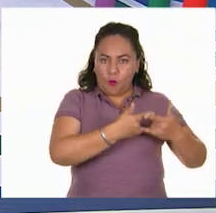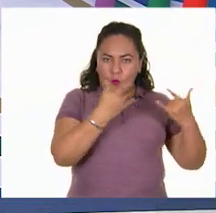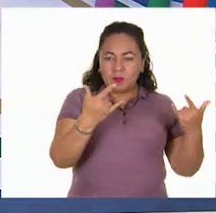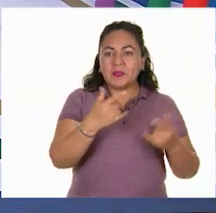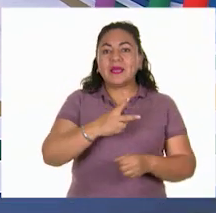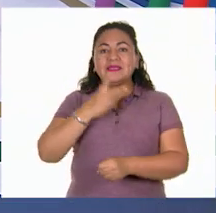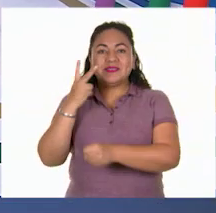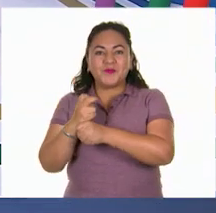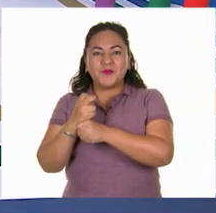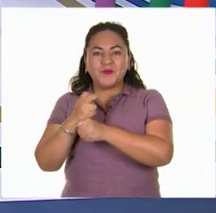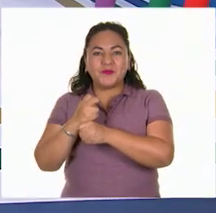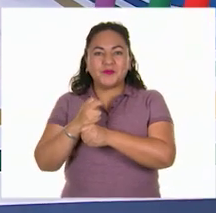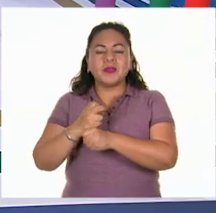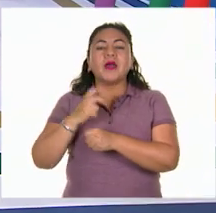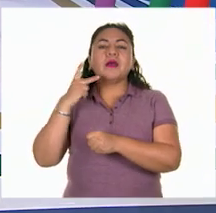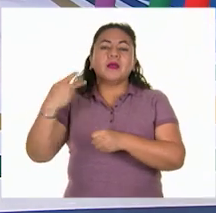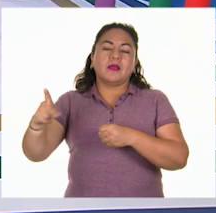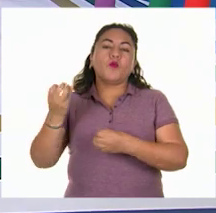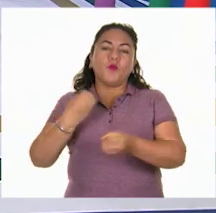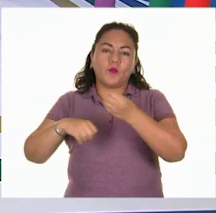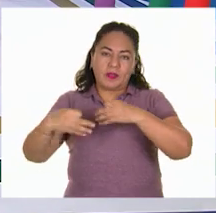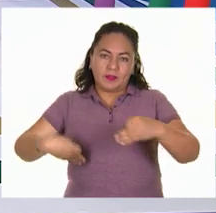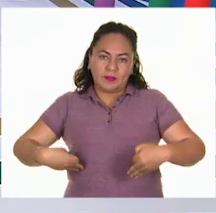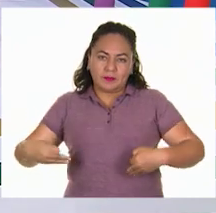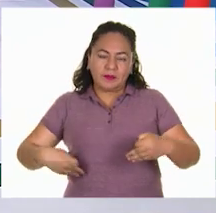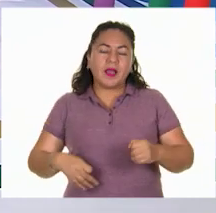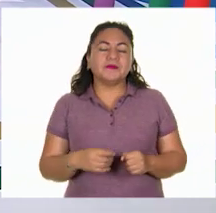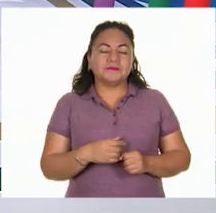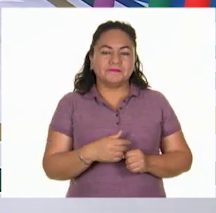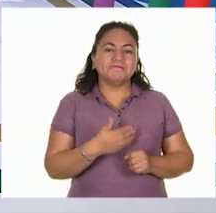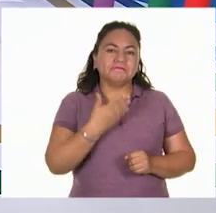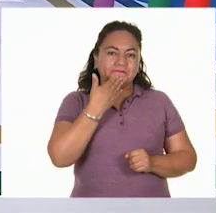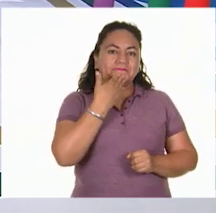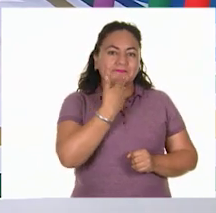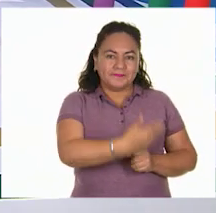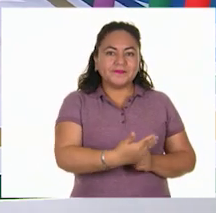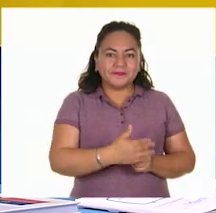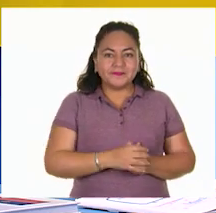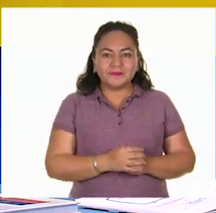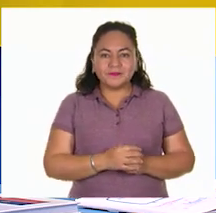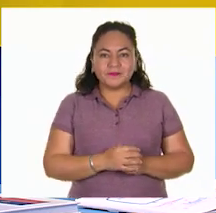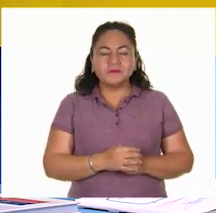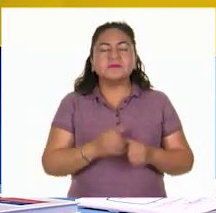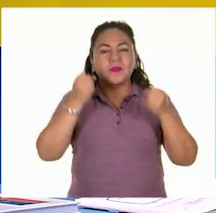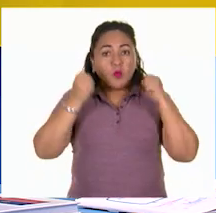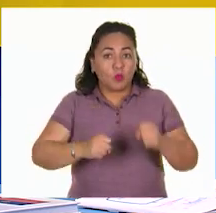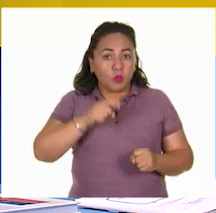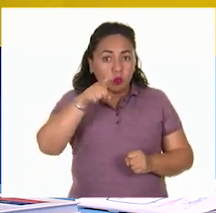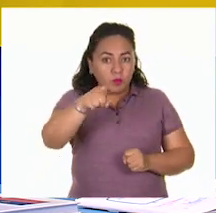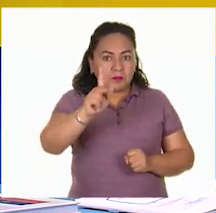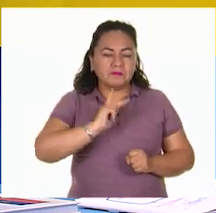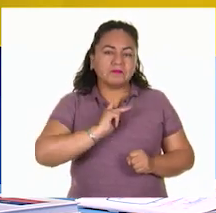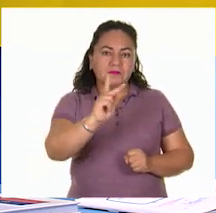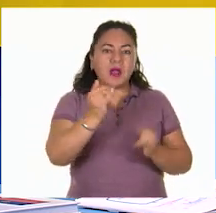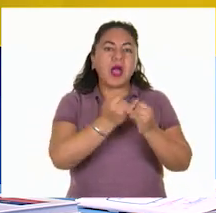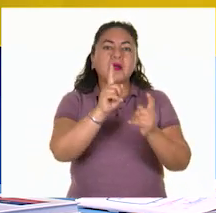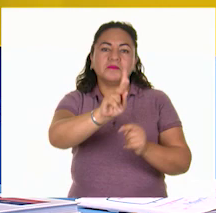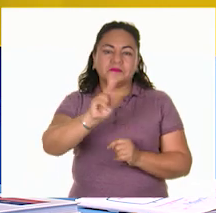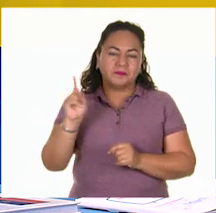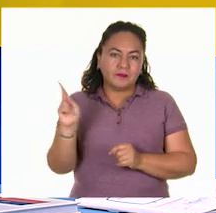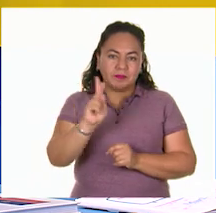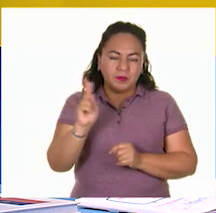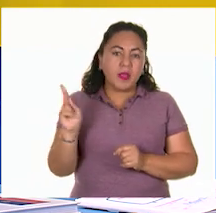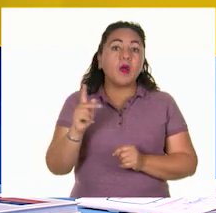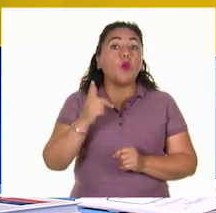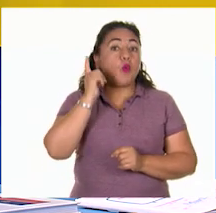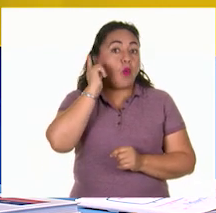la segunda a la obra de teatro. Muy bien, María, excelente. Seguro que en casa coinciden contigo. Me alegra